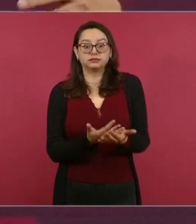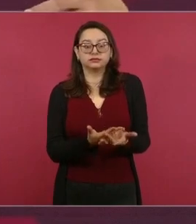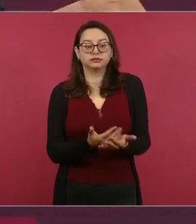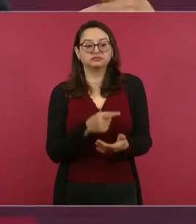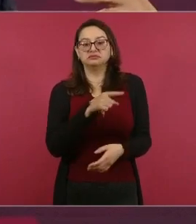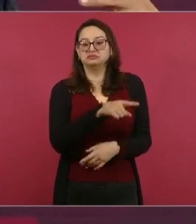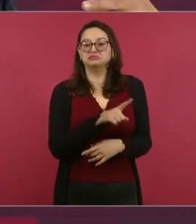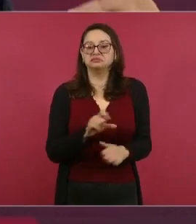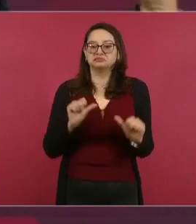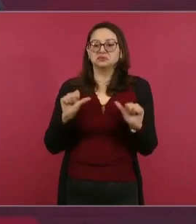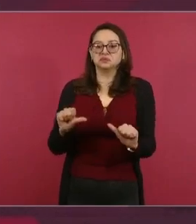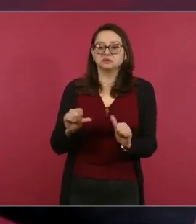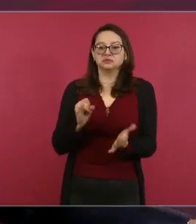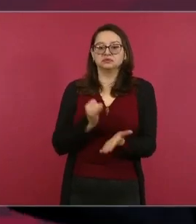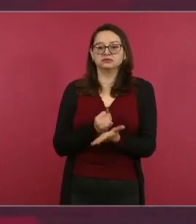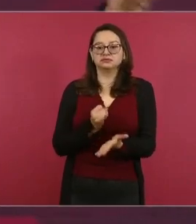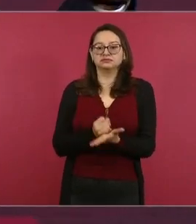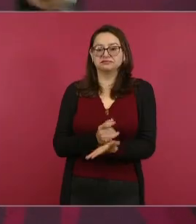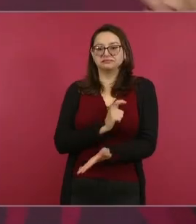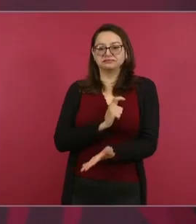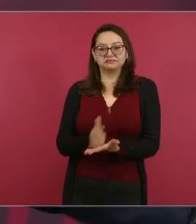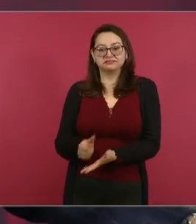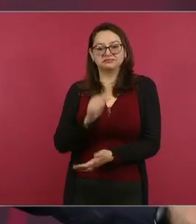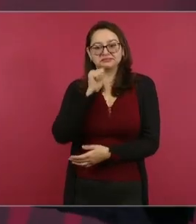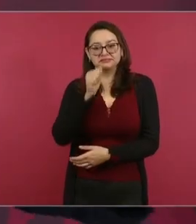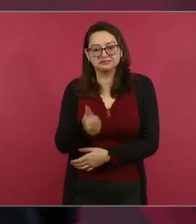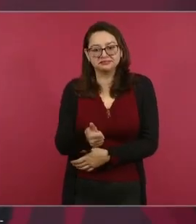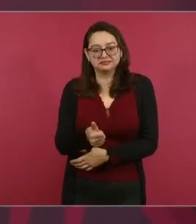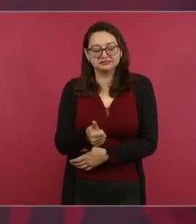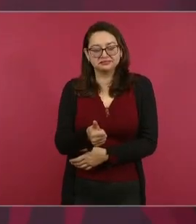Entonces, como no pueden, porque pues